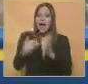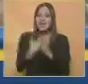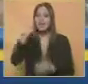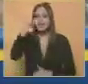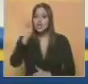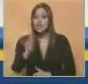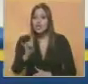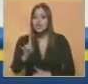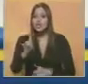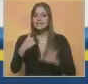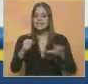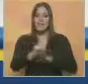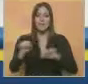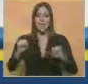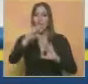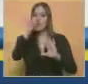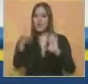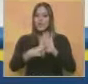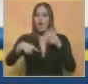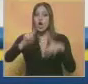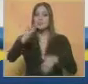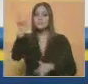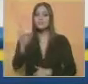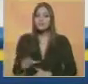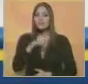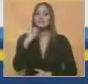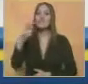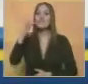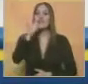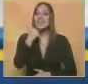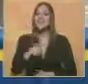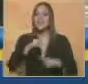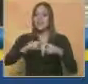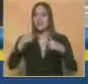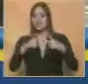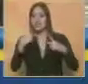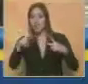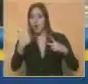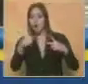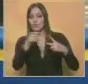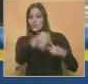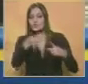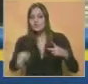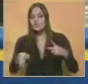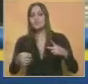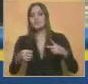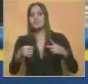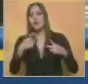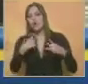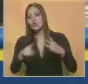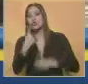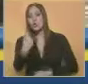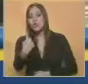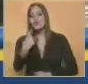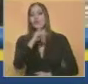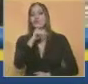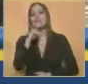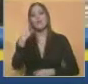las 6 de la mañana. Del total, 11 homicidios ocurrieron en Valencia, 3 en Diego Ibarra, Libertador y Los Guayos, 1 en San